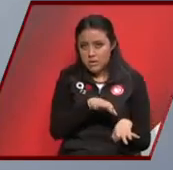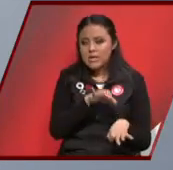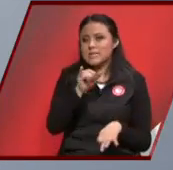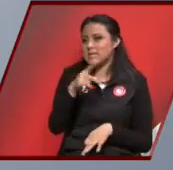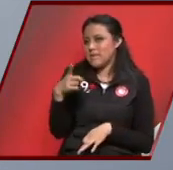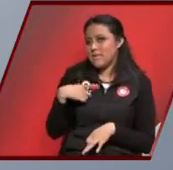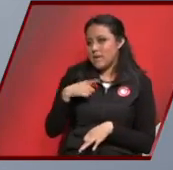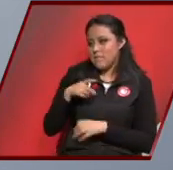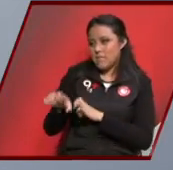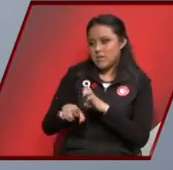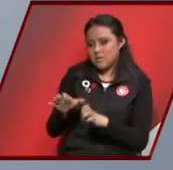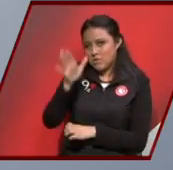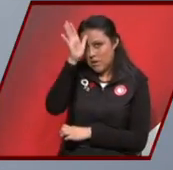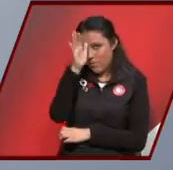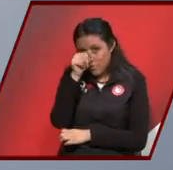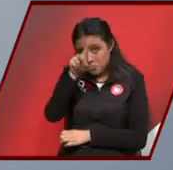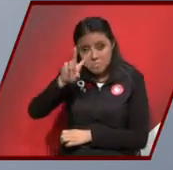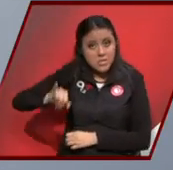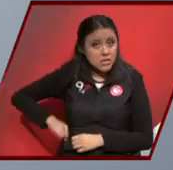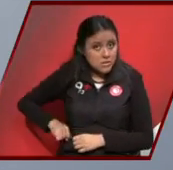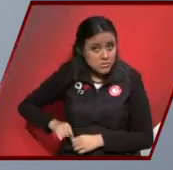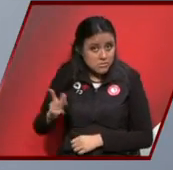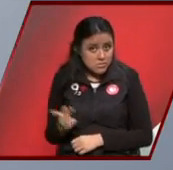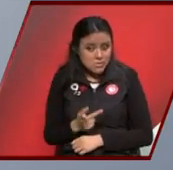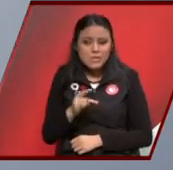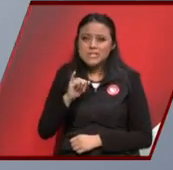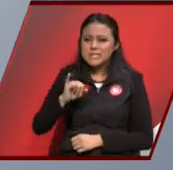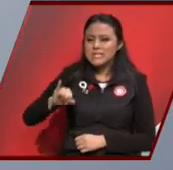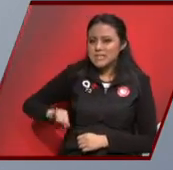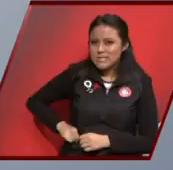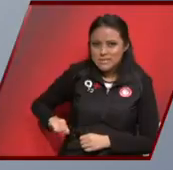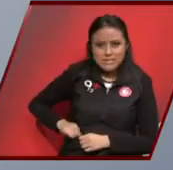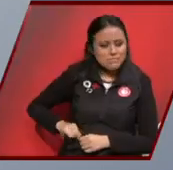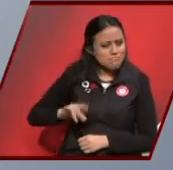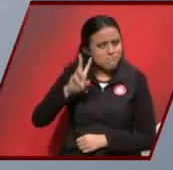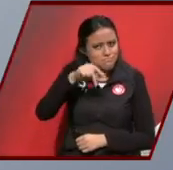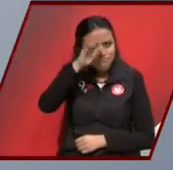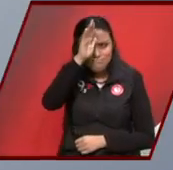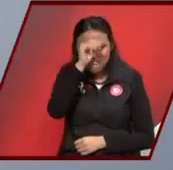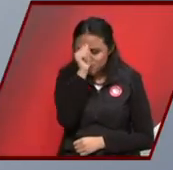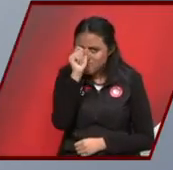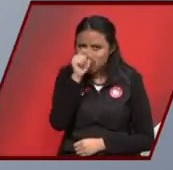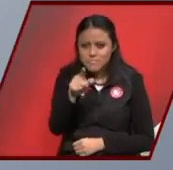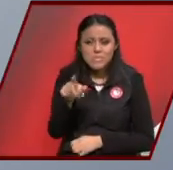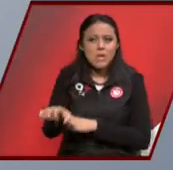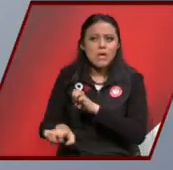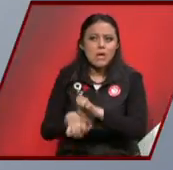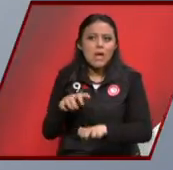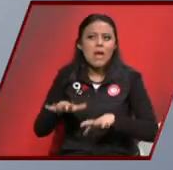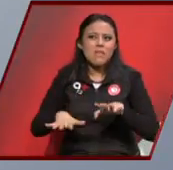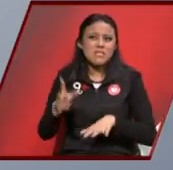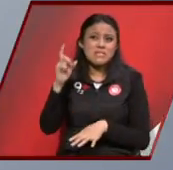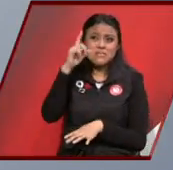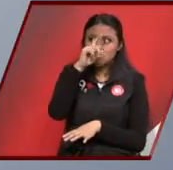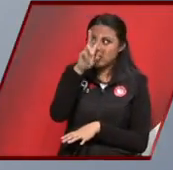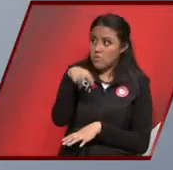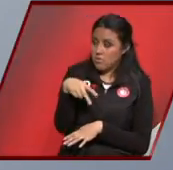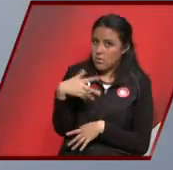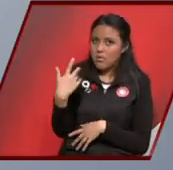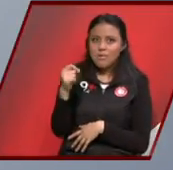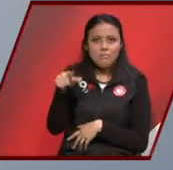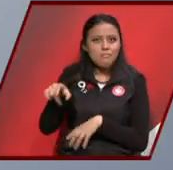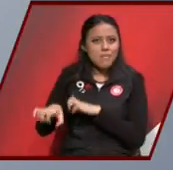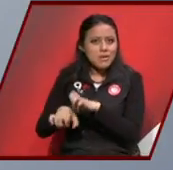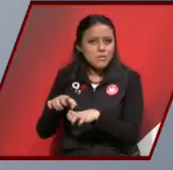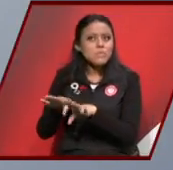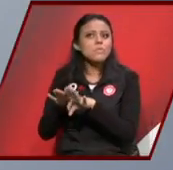con ellos. ¿Los empresarios les interesa? No solo les interesa, están de súper acuerdo. Los propios empresarios, que a veces pareciera difícil de creer, son